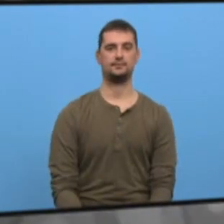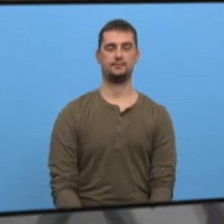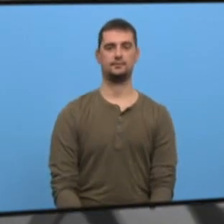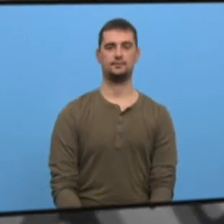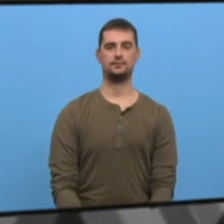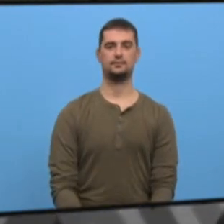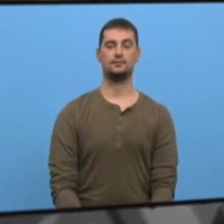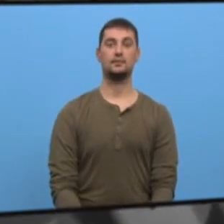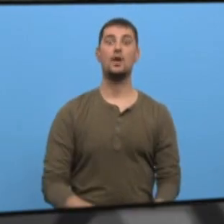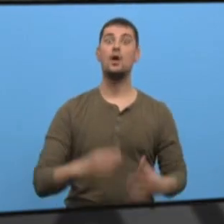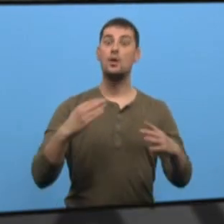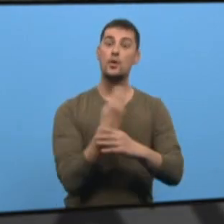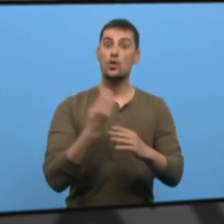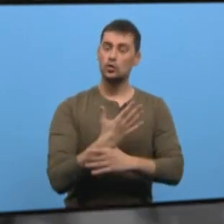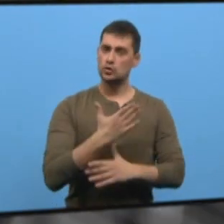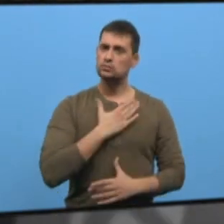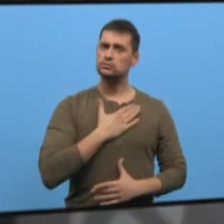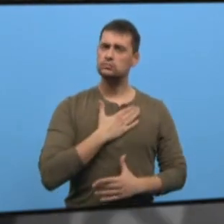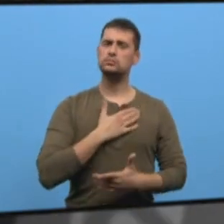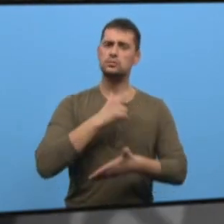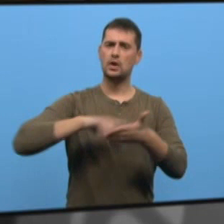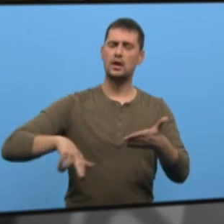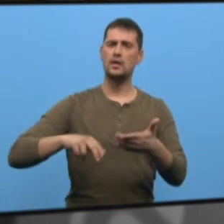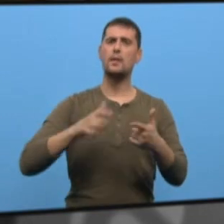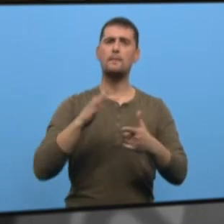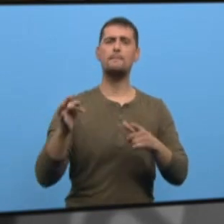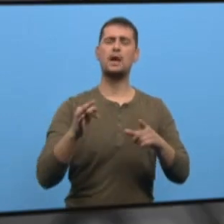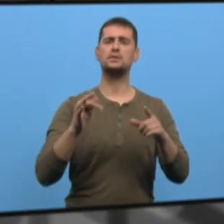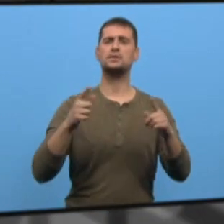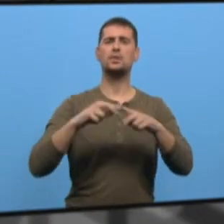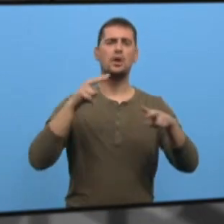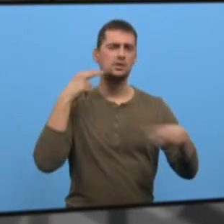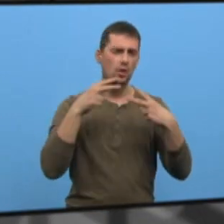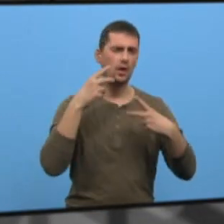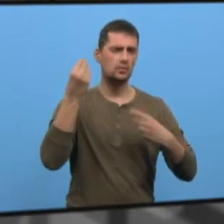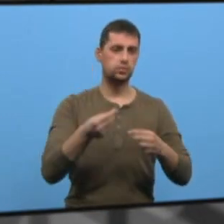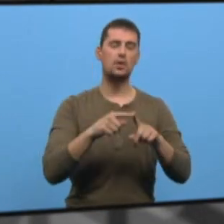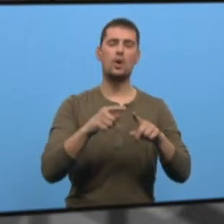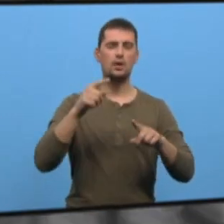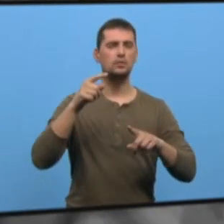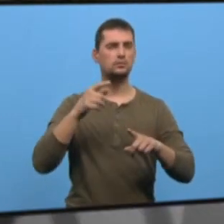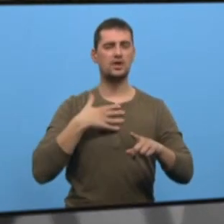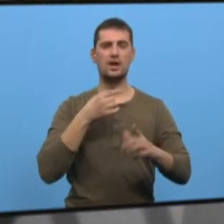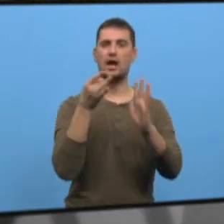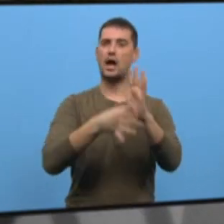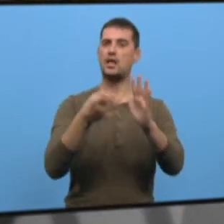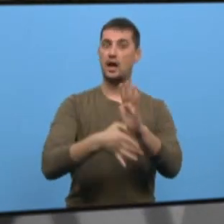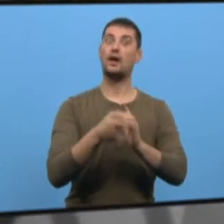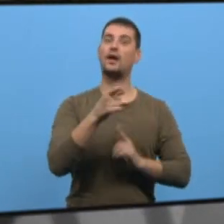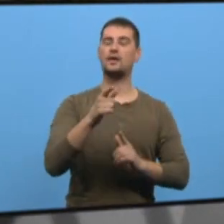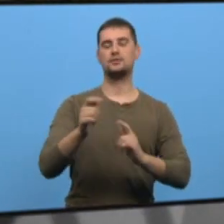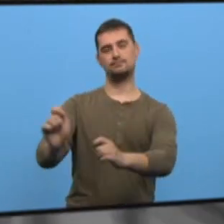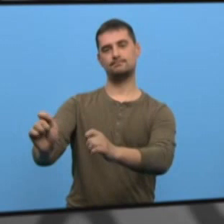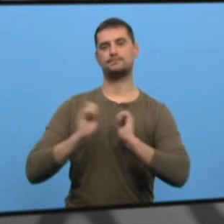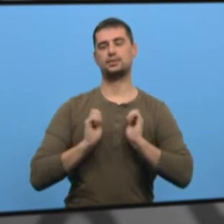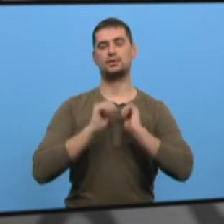lche productos autóctonos establecimos turísticos que se preocupan de ofrecer servizos de calidade son os merecedores